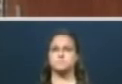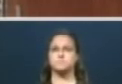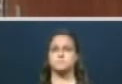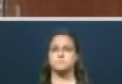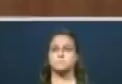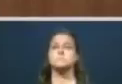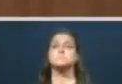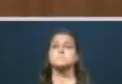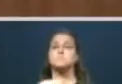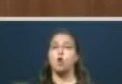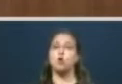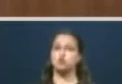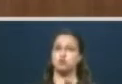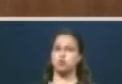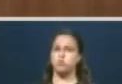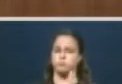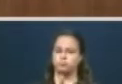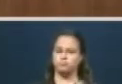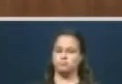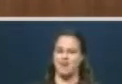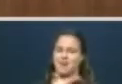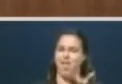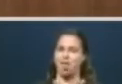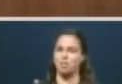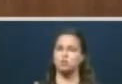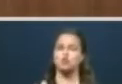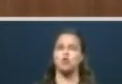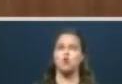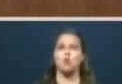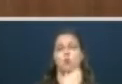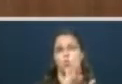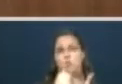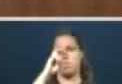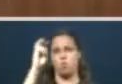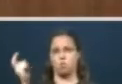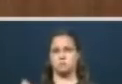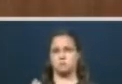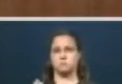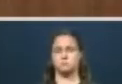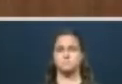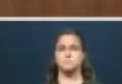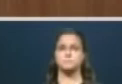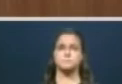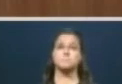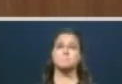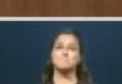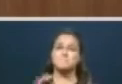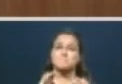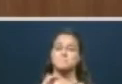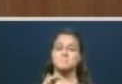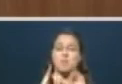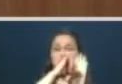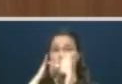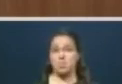también continuamos impulsando nuestras relaciones de cooperación con otras comunidades autónomas' en especial con las limítrofes